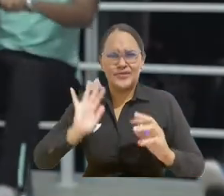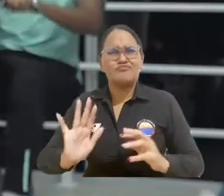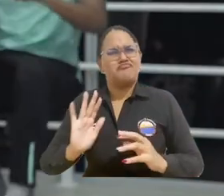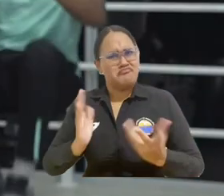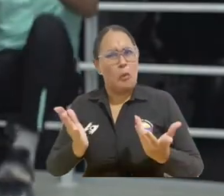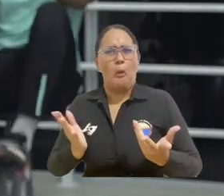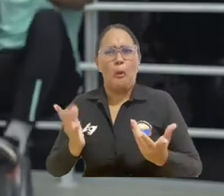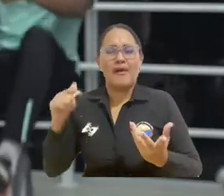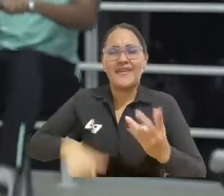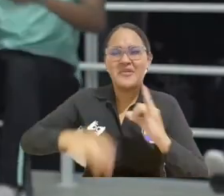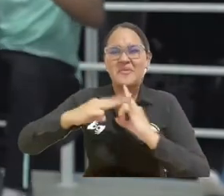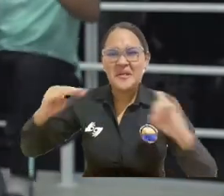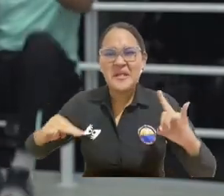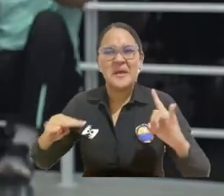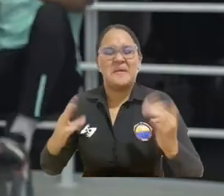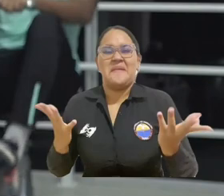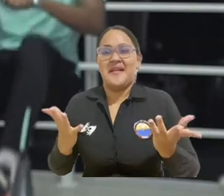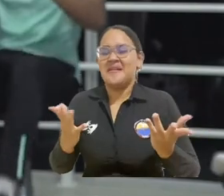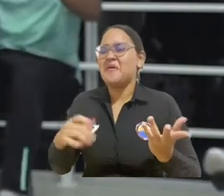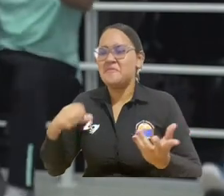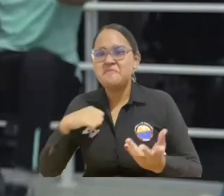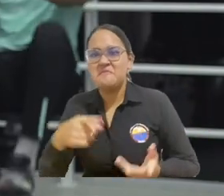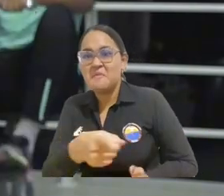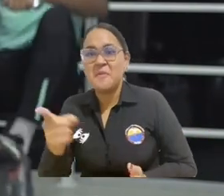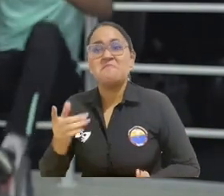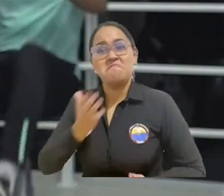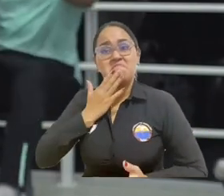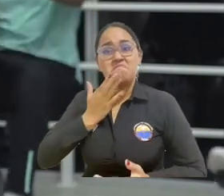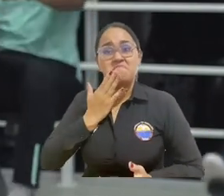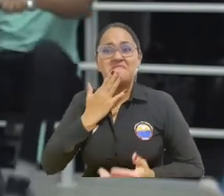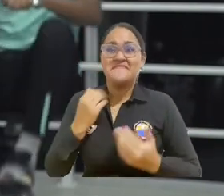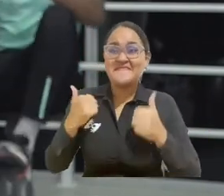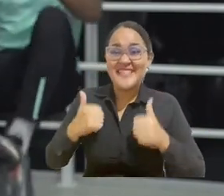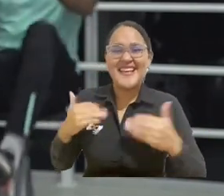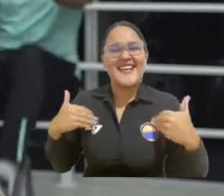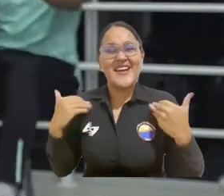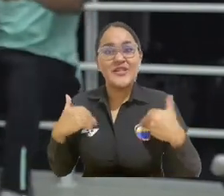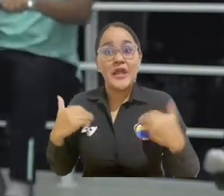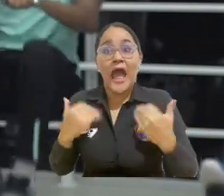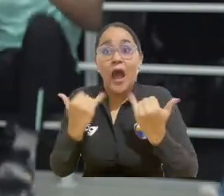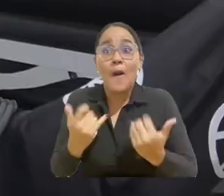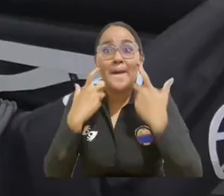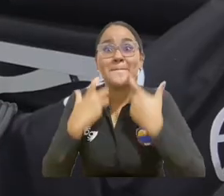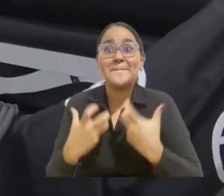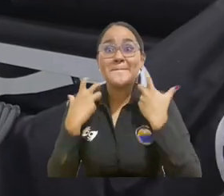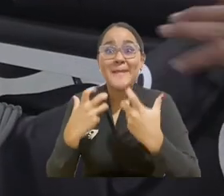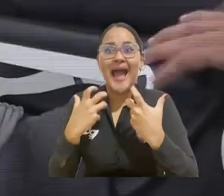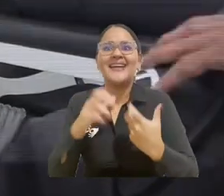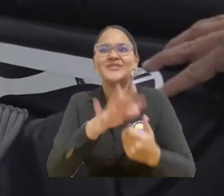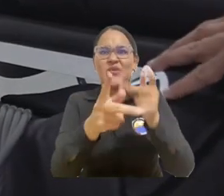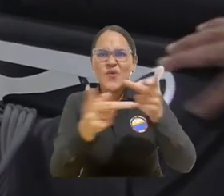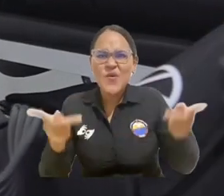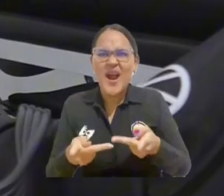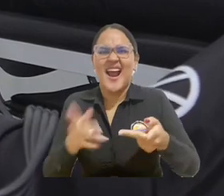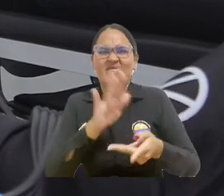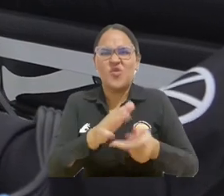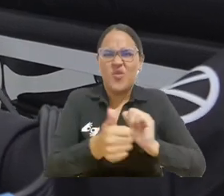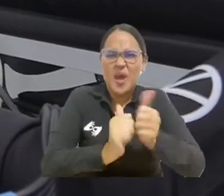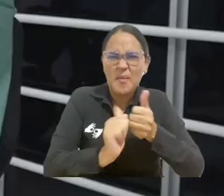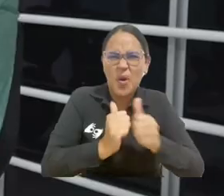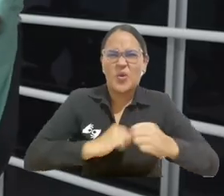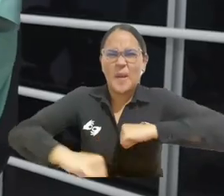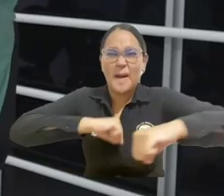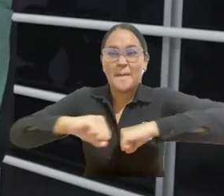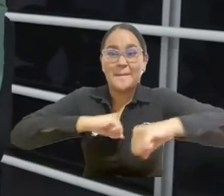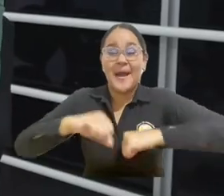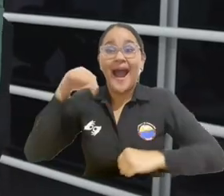rendimiento ya estaba disfrutando de los triunfos, ahora imagínense aún más con esto, con este centro de alto rendimiento. Sí, a nivel de la